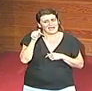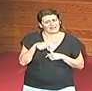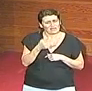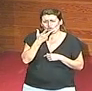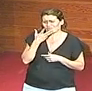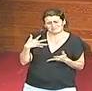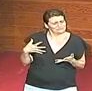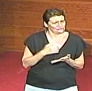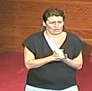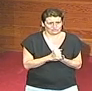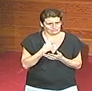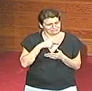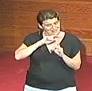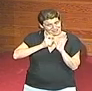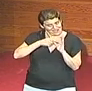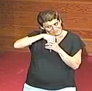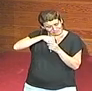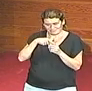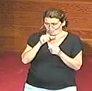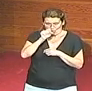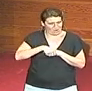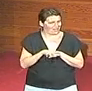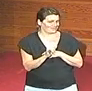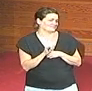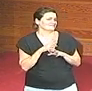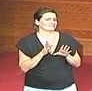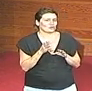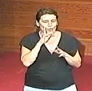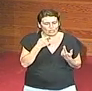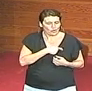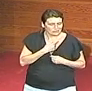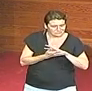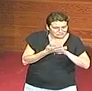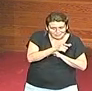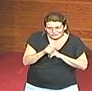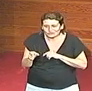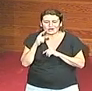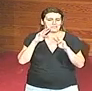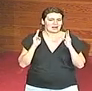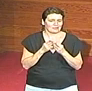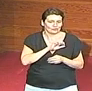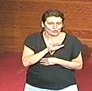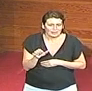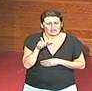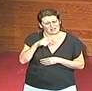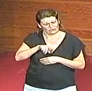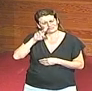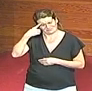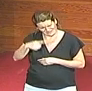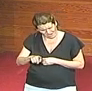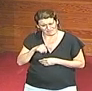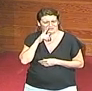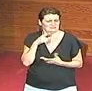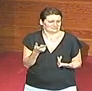reconocen que hay un vacío legal. Cuando hablas con gente de la Comisión, del Parlamento Europeo, ellos reconocen en Bruselas